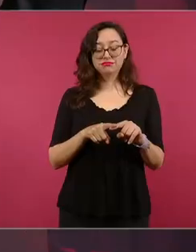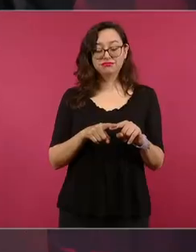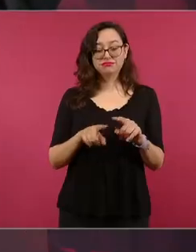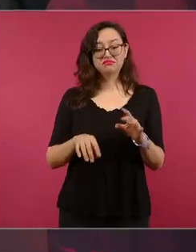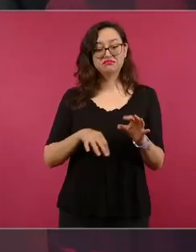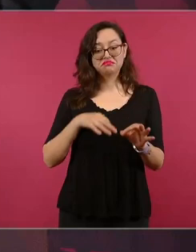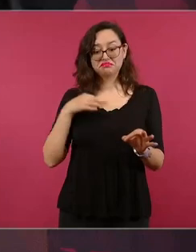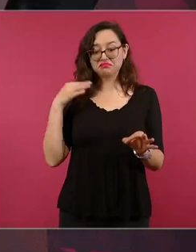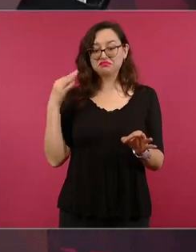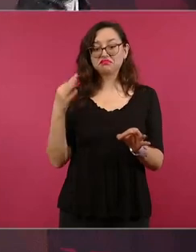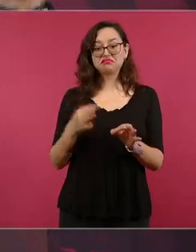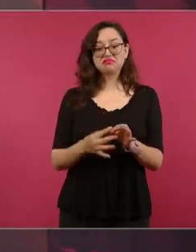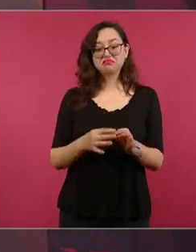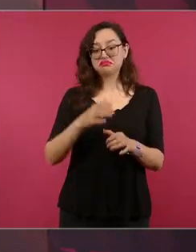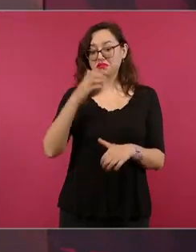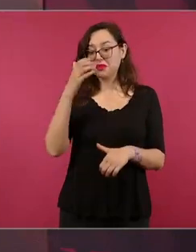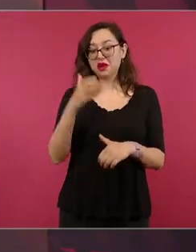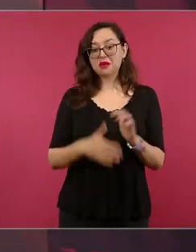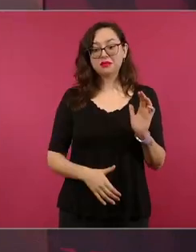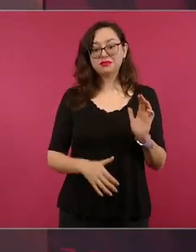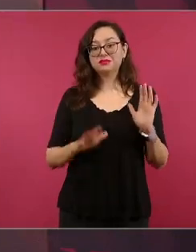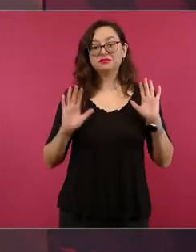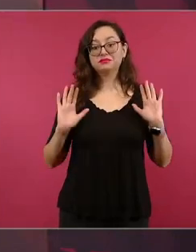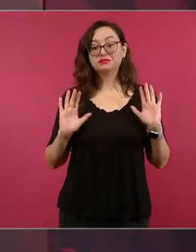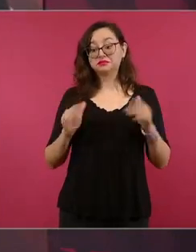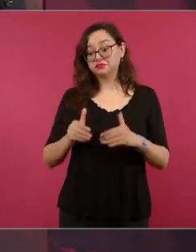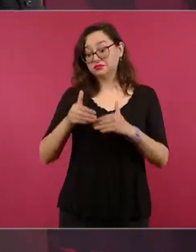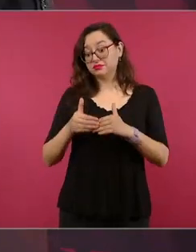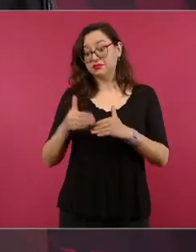y hay millones de mexicanos,